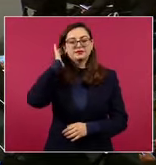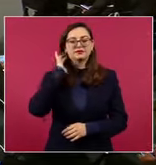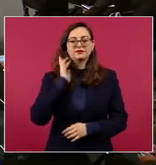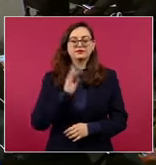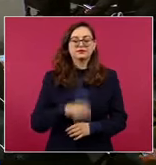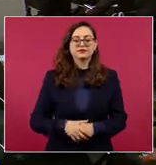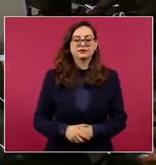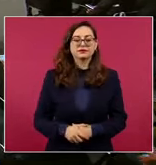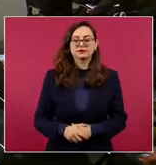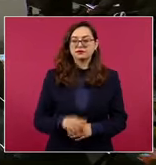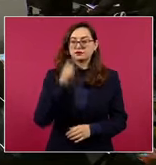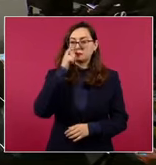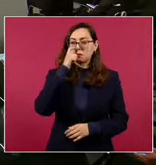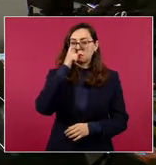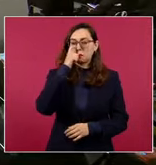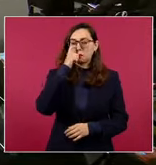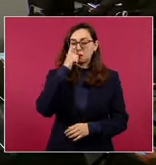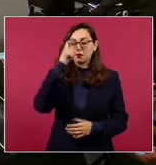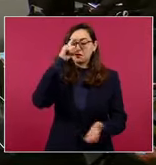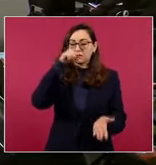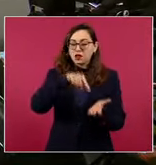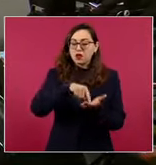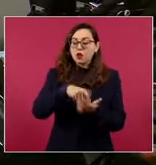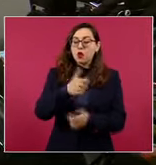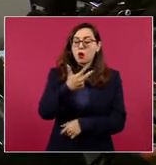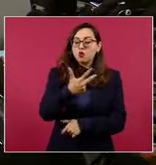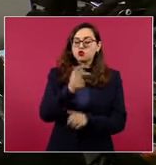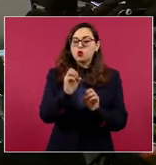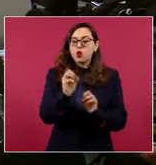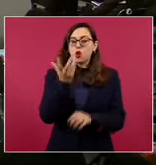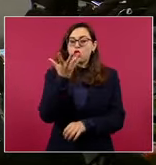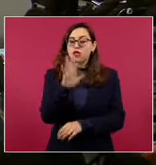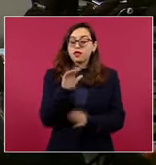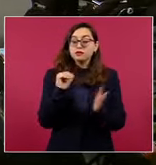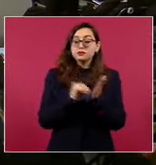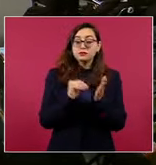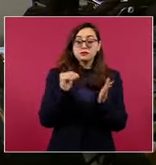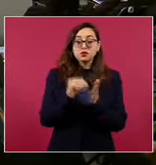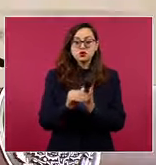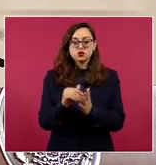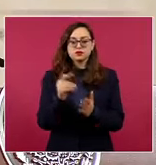creo que como 8 o 10,000 millones de impuestos.